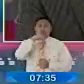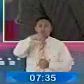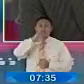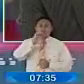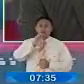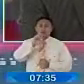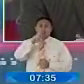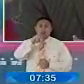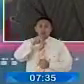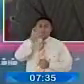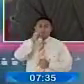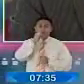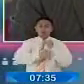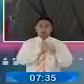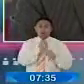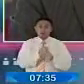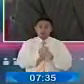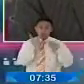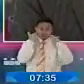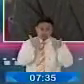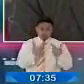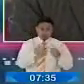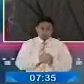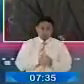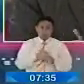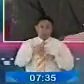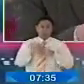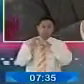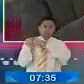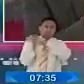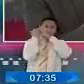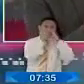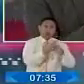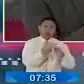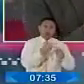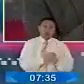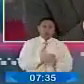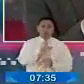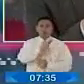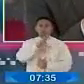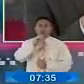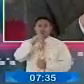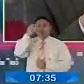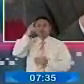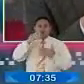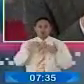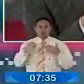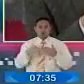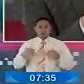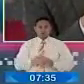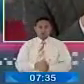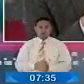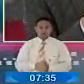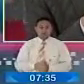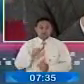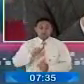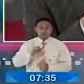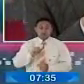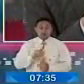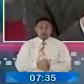19 años más. Y esta concesión, esto permitía una inversión de más de 200 millones de dólares y las